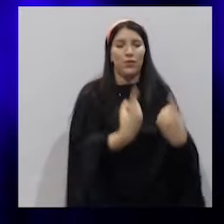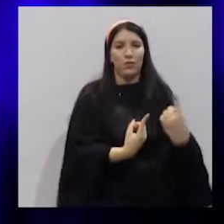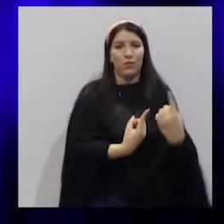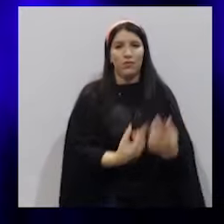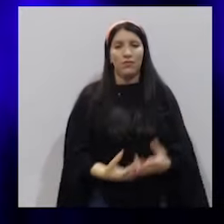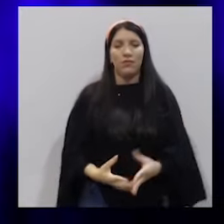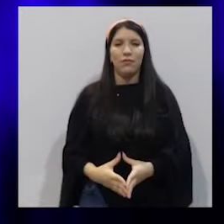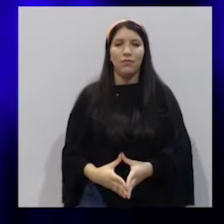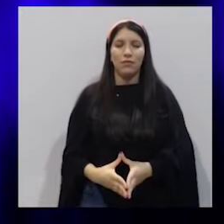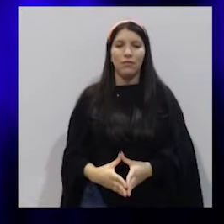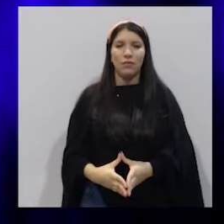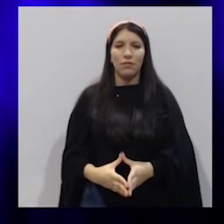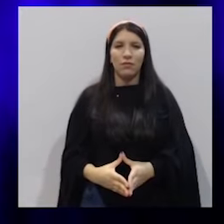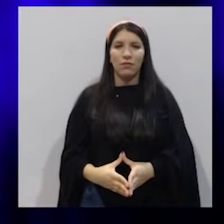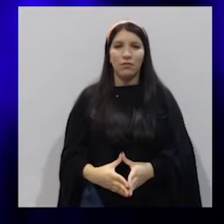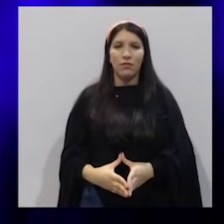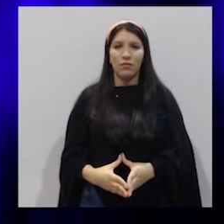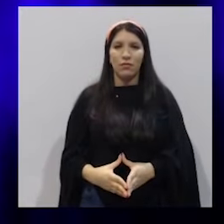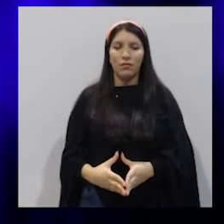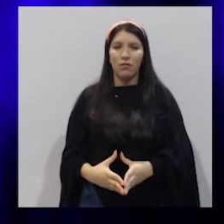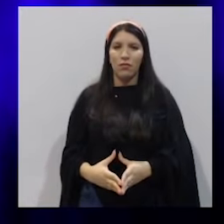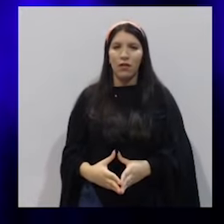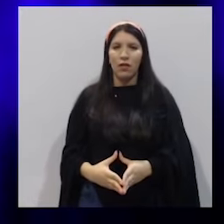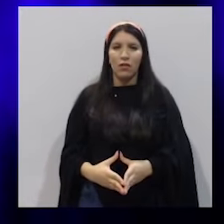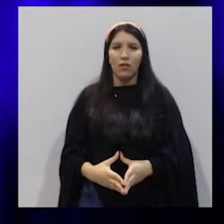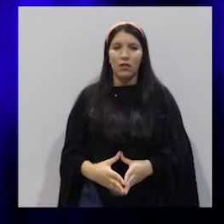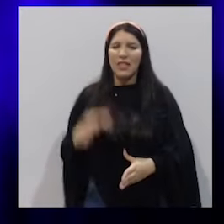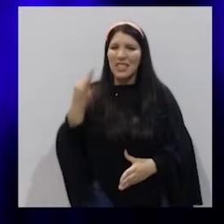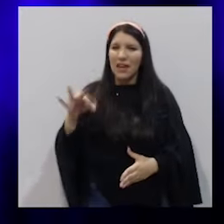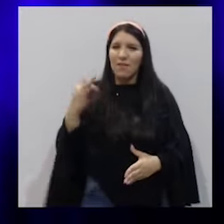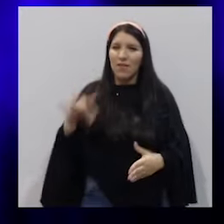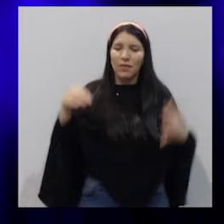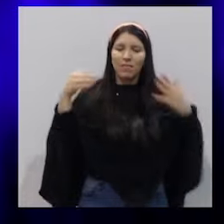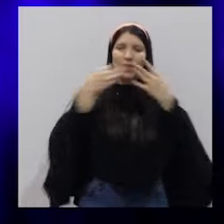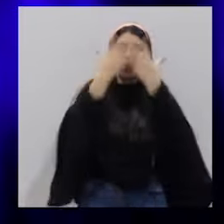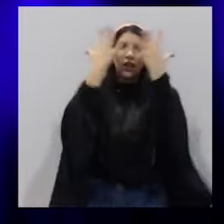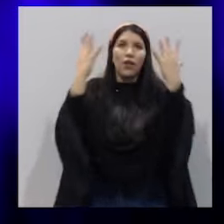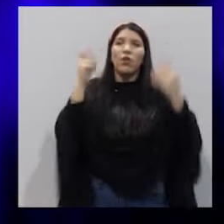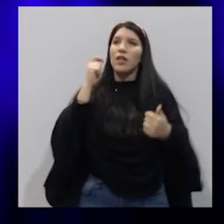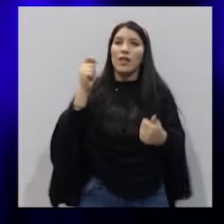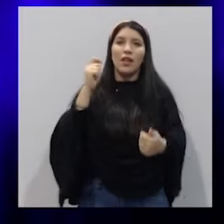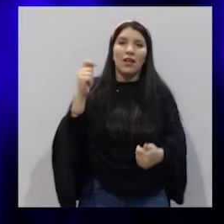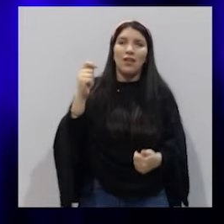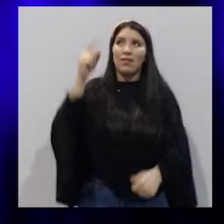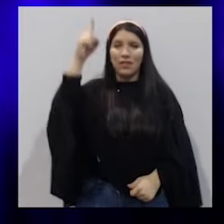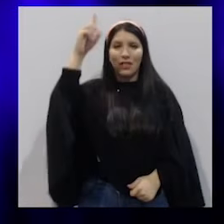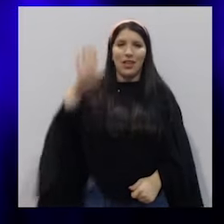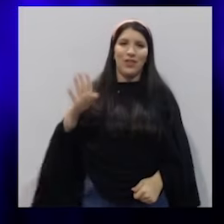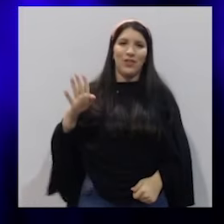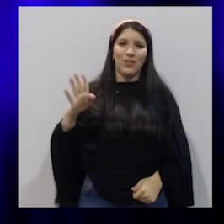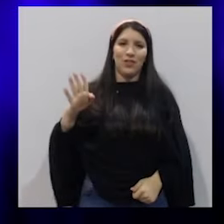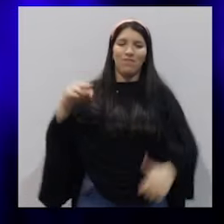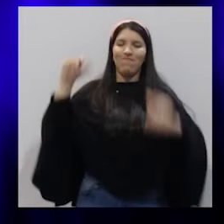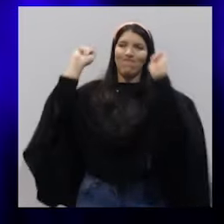en él y qué cosas hemos descuidado y volvamos a ese camino correcto y dios nos va a dar la fortaleza